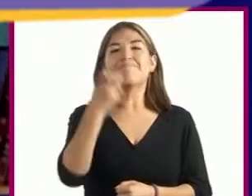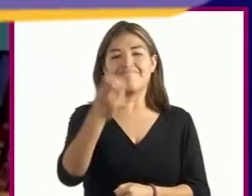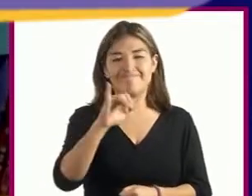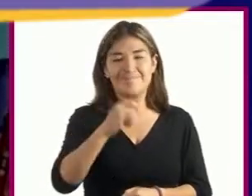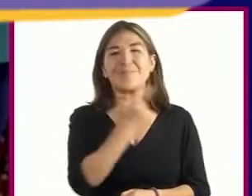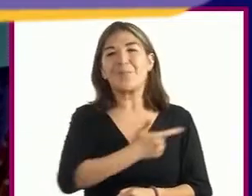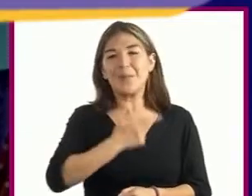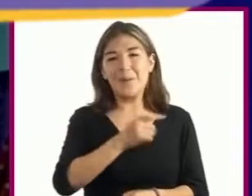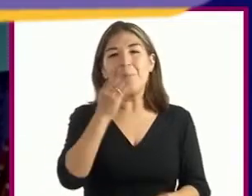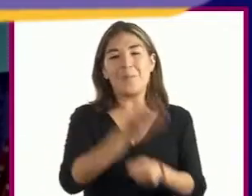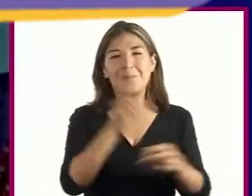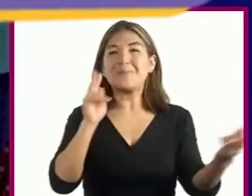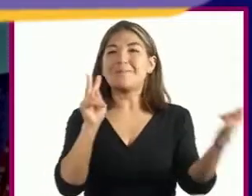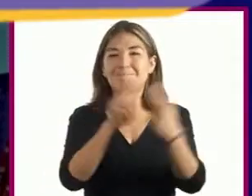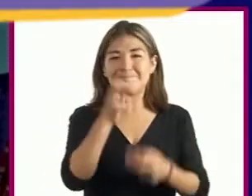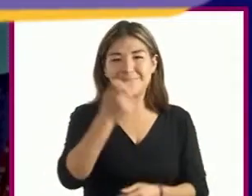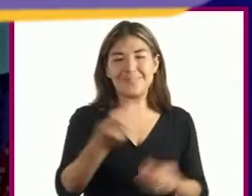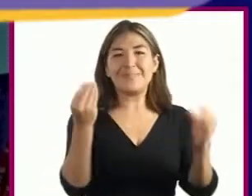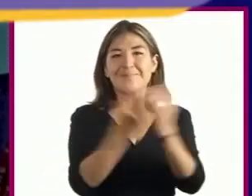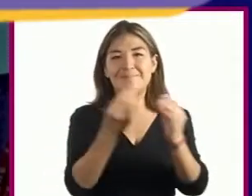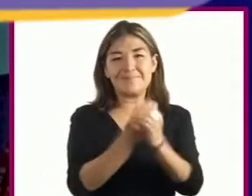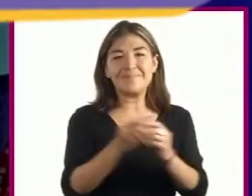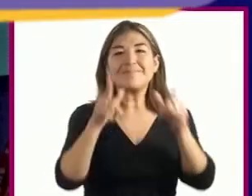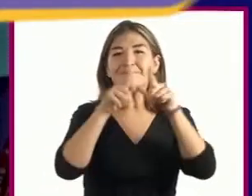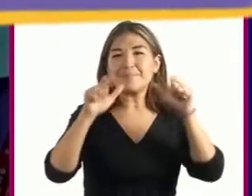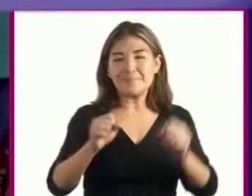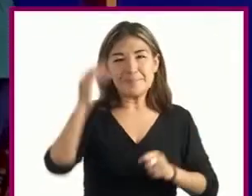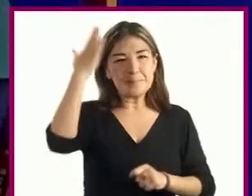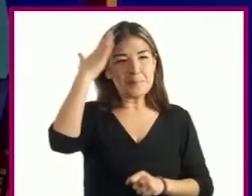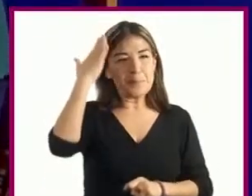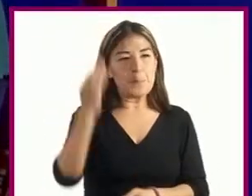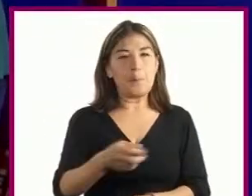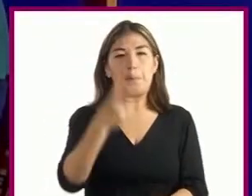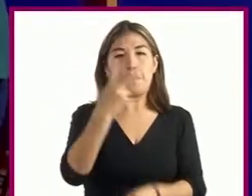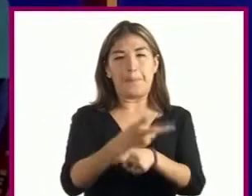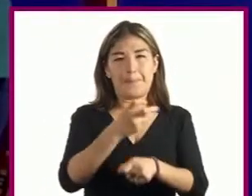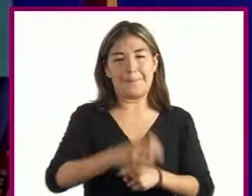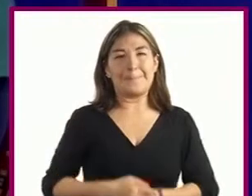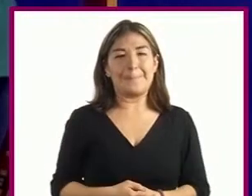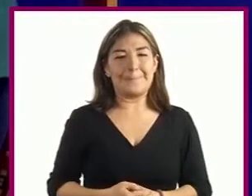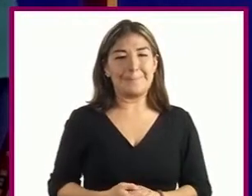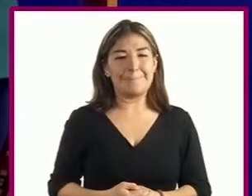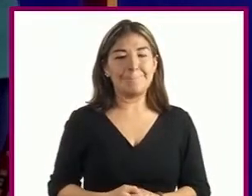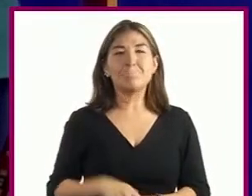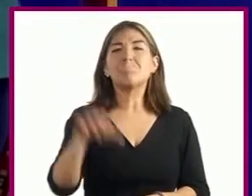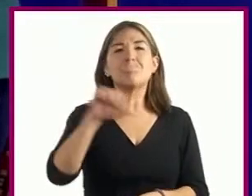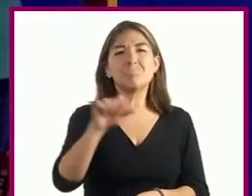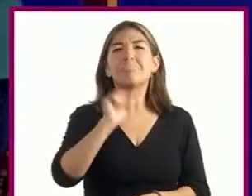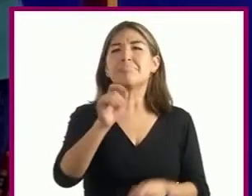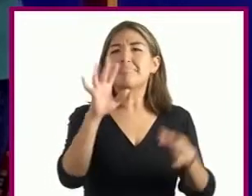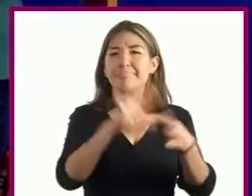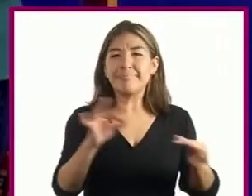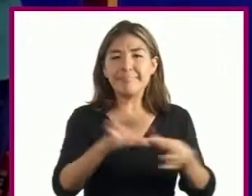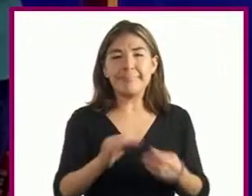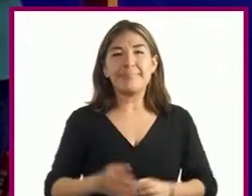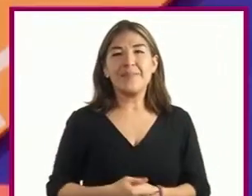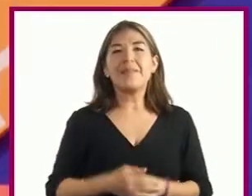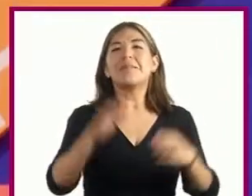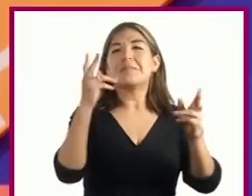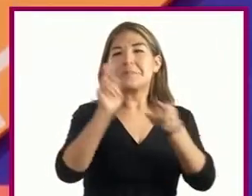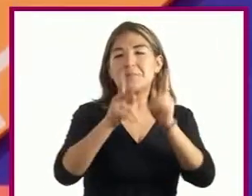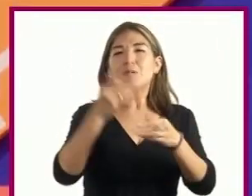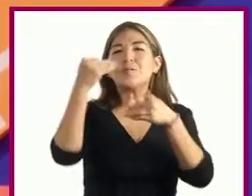es un gusto encontrarnos por aquí en una sesión más de Lengua Materna 2. Hoy hablaremos sobre Hablemos